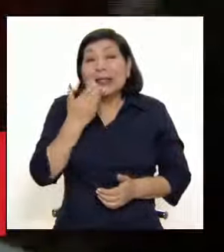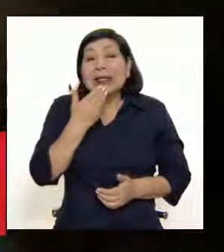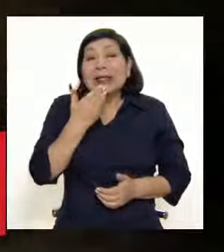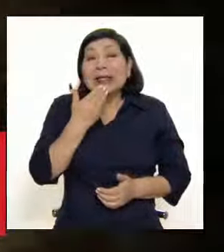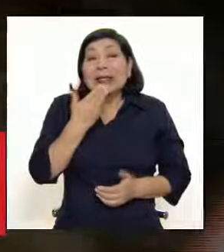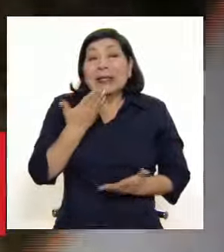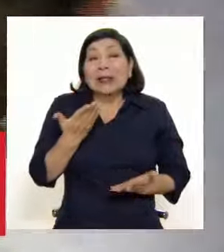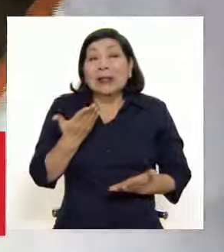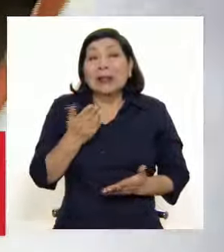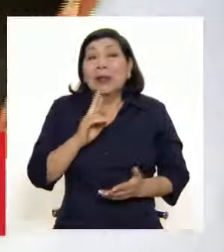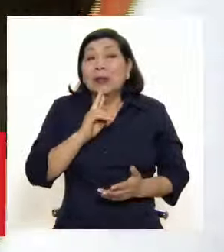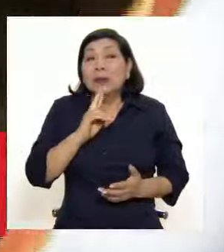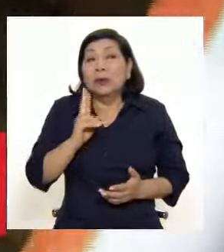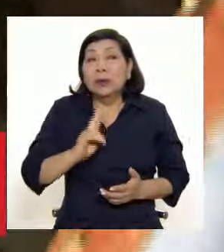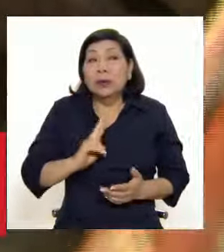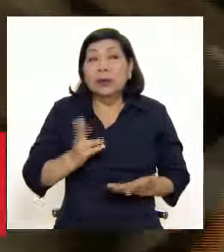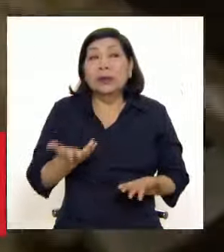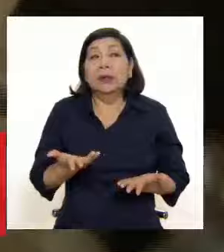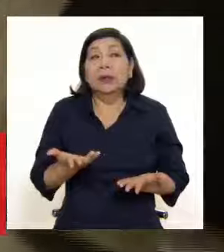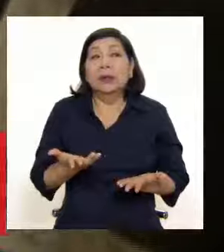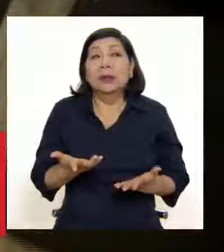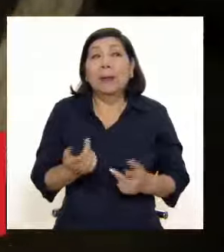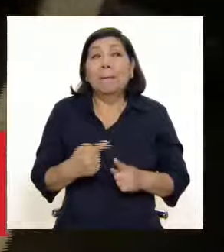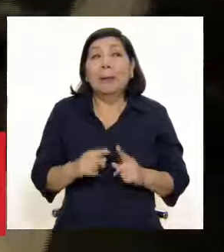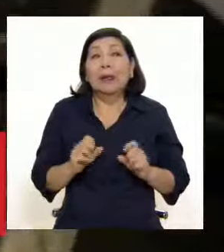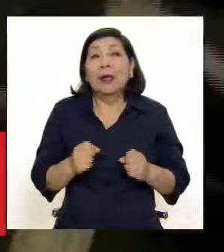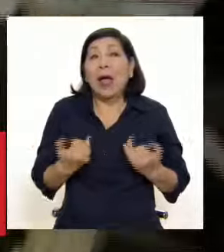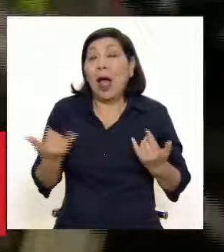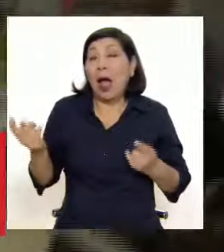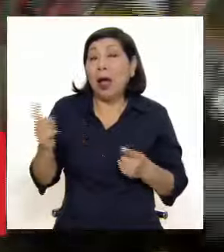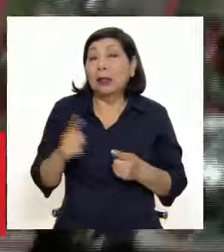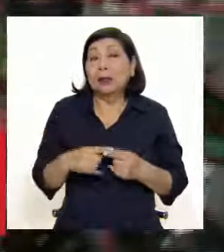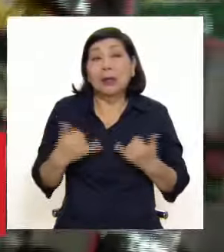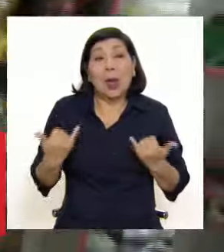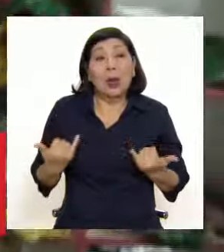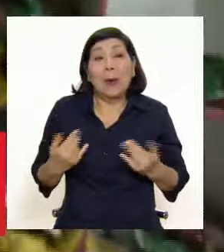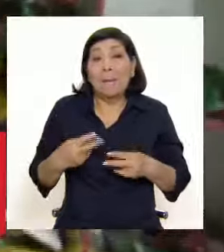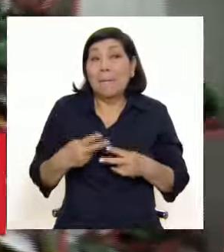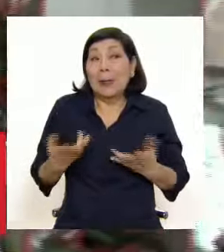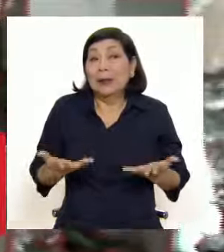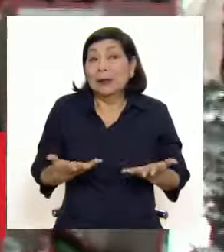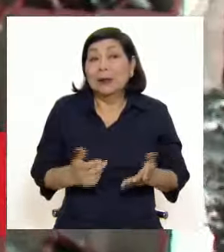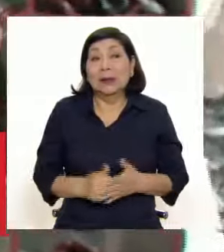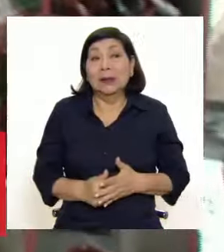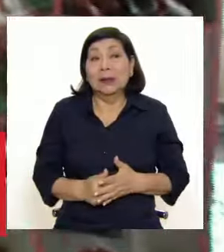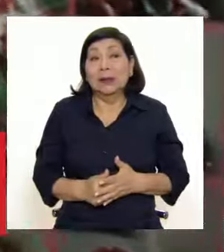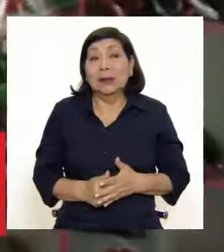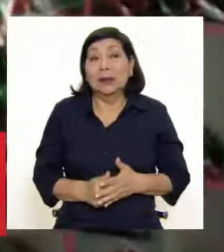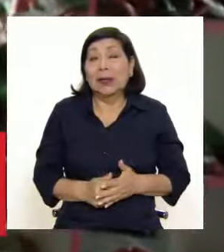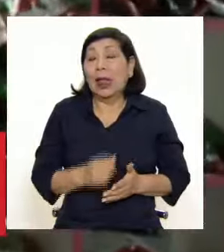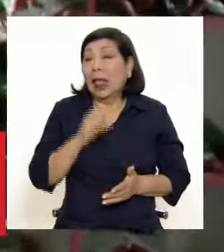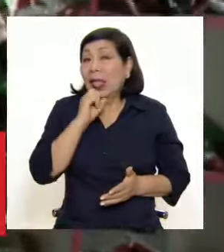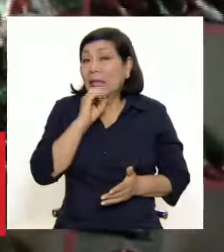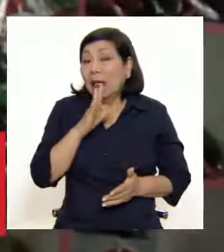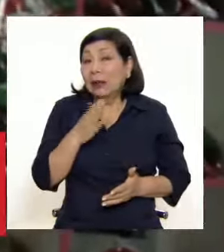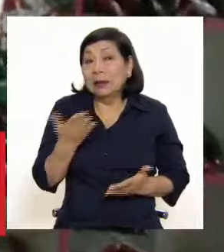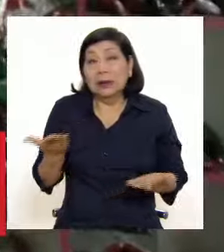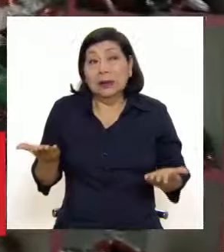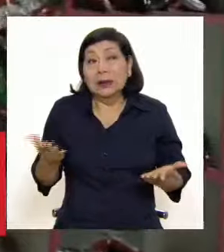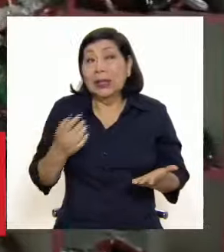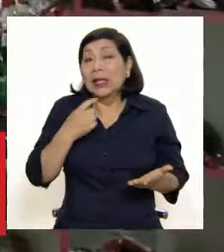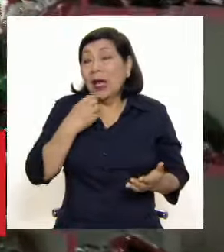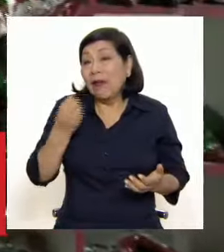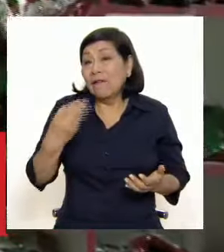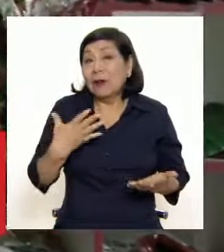qué respuesta van a dar las autoridades, porque hasta ahora los vecinos es parte de los que están demandando que se